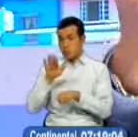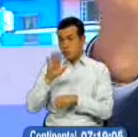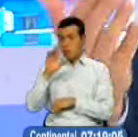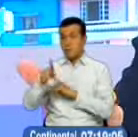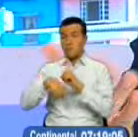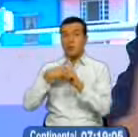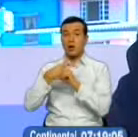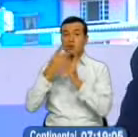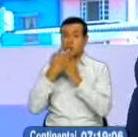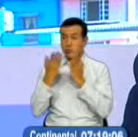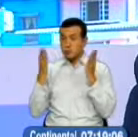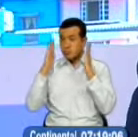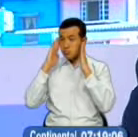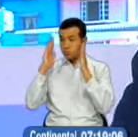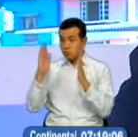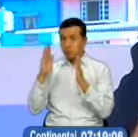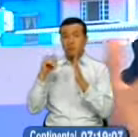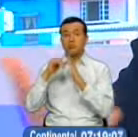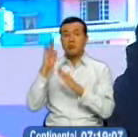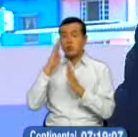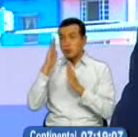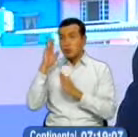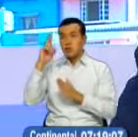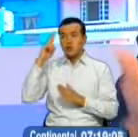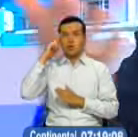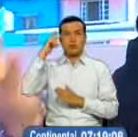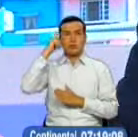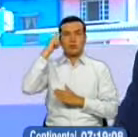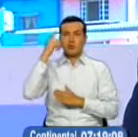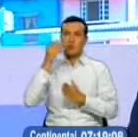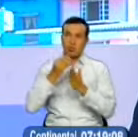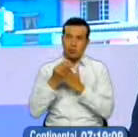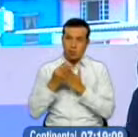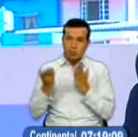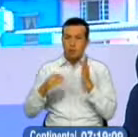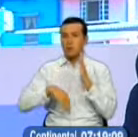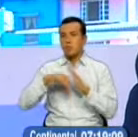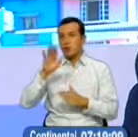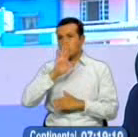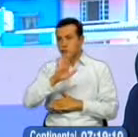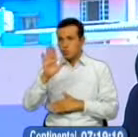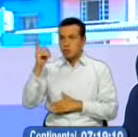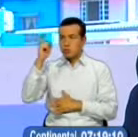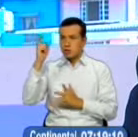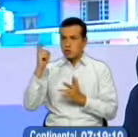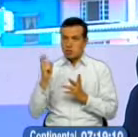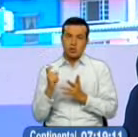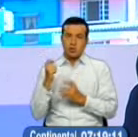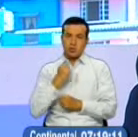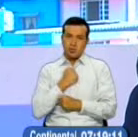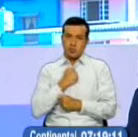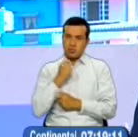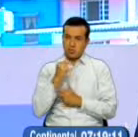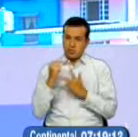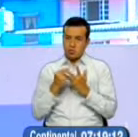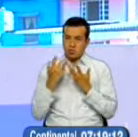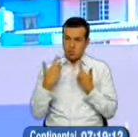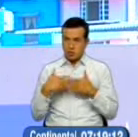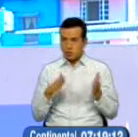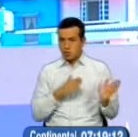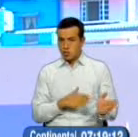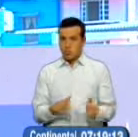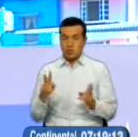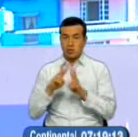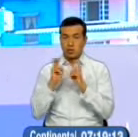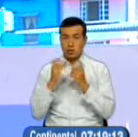la opción de lógica del consumo, de la ampliación de sus necesidades básicas insatisfechas, es decir, la